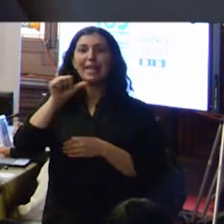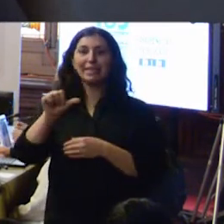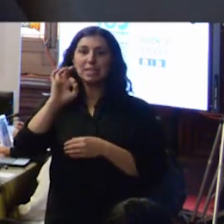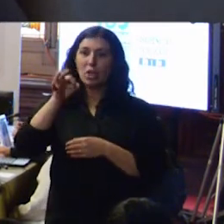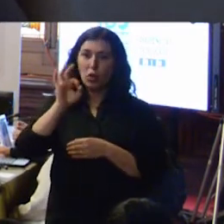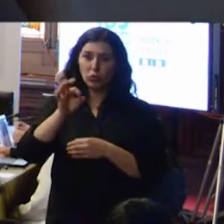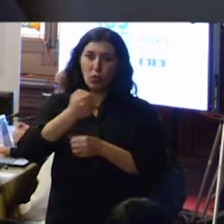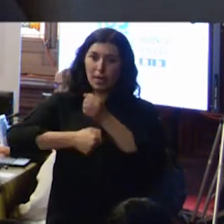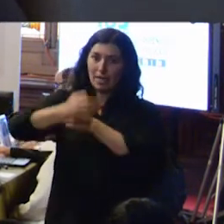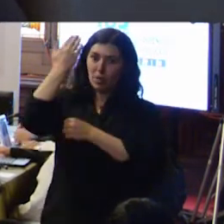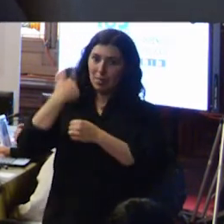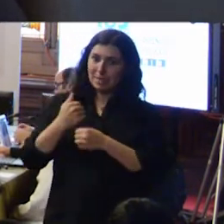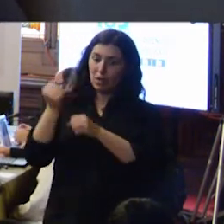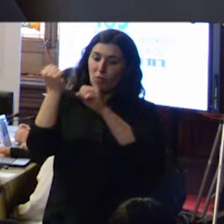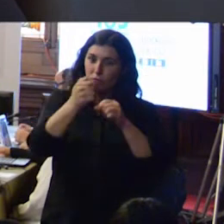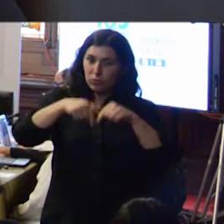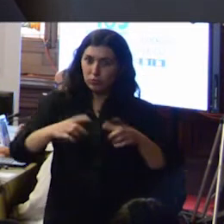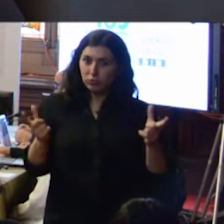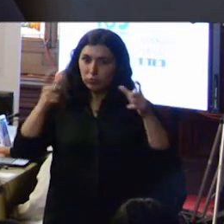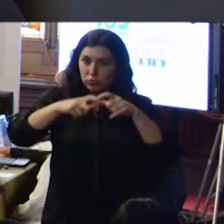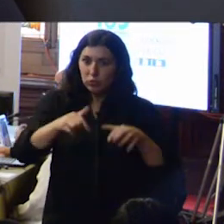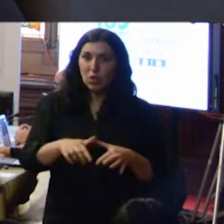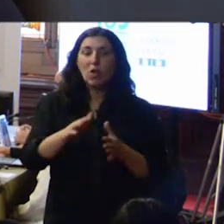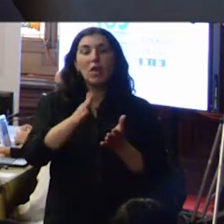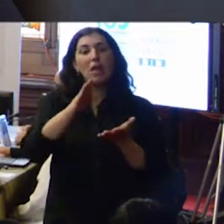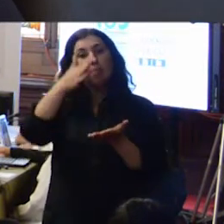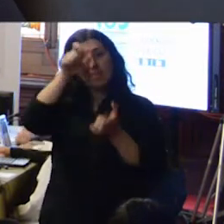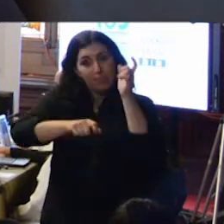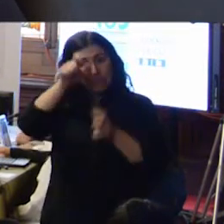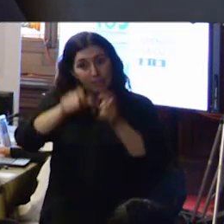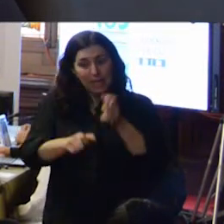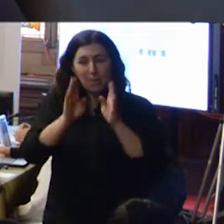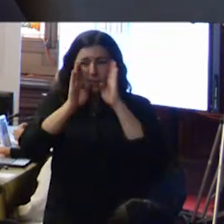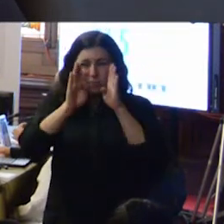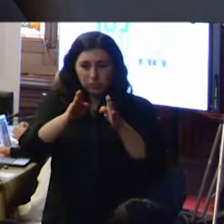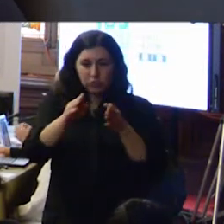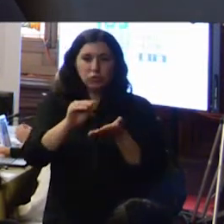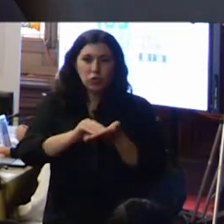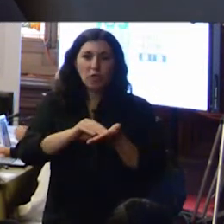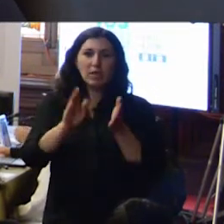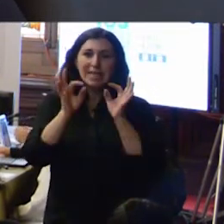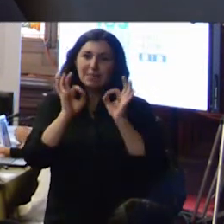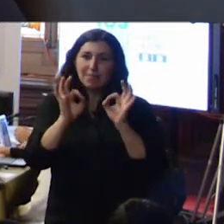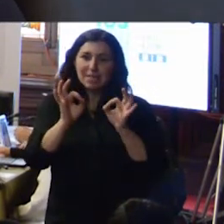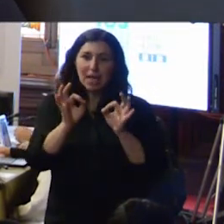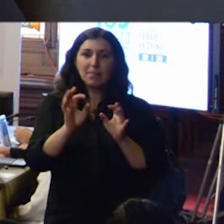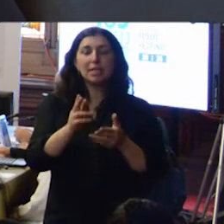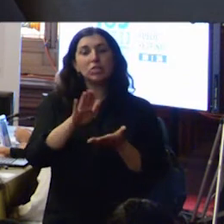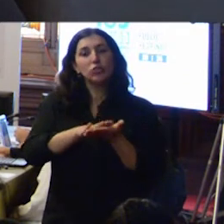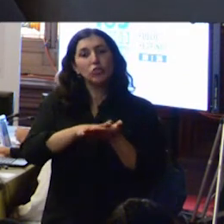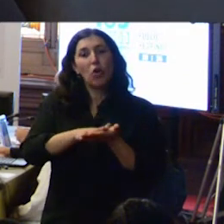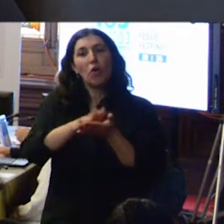creada la relatoría por la Defensoría del Pueblo a propósito de atender puntualmente o especialmente los temas de protección de los